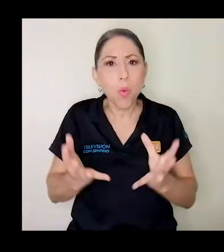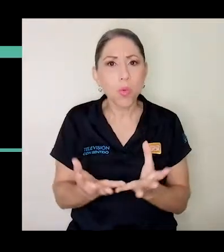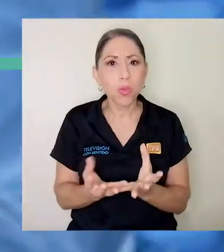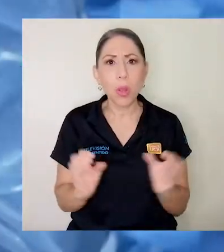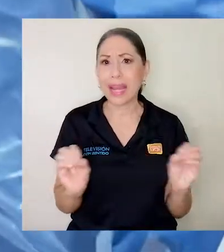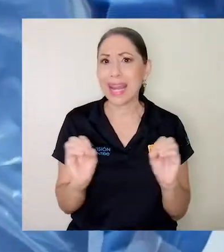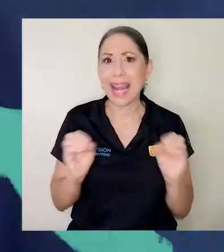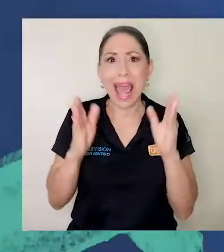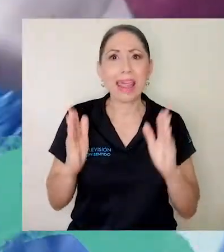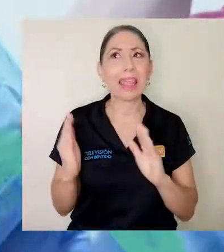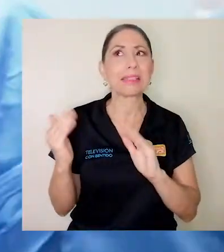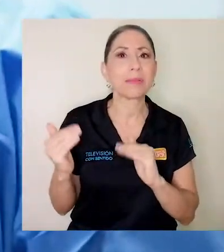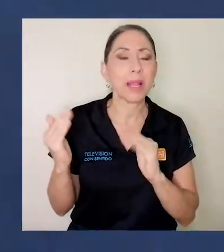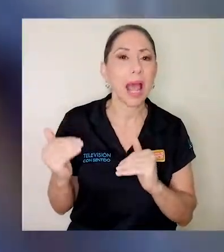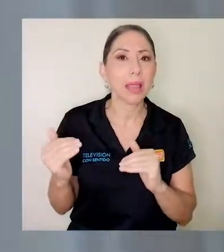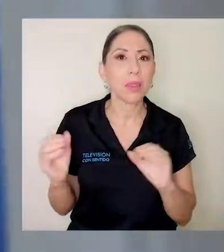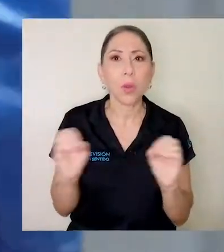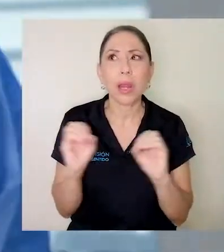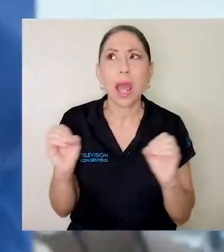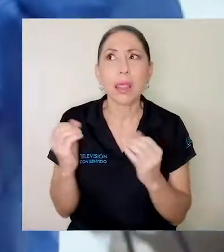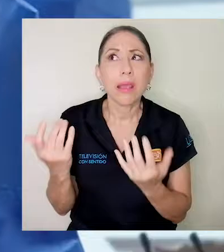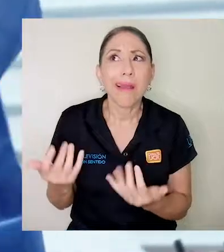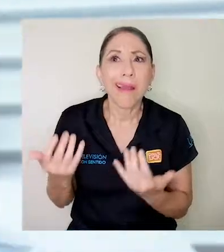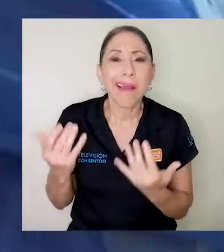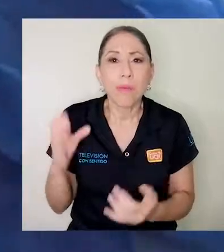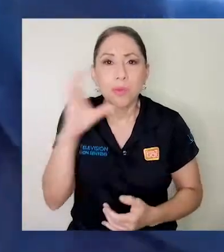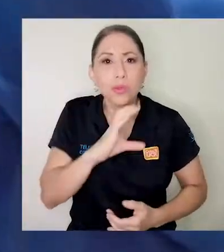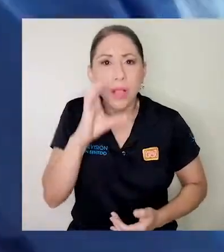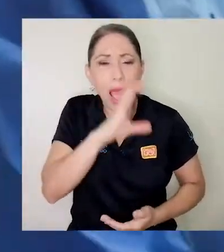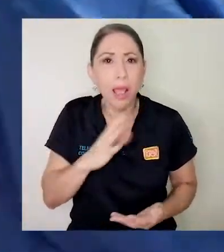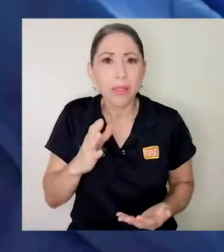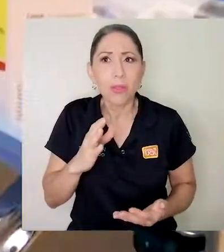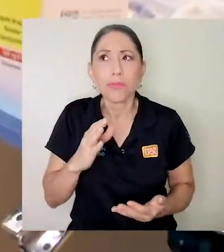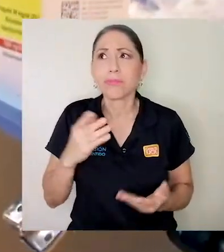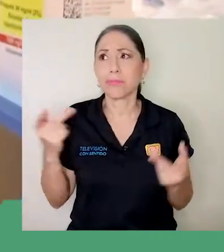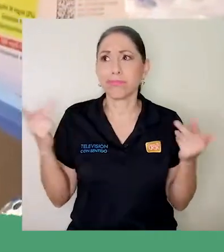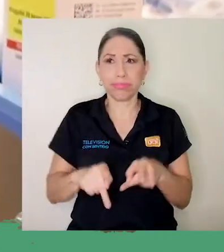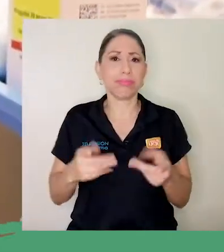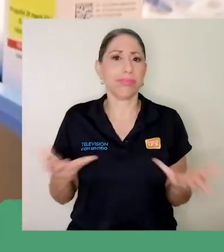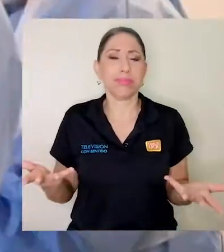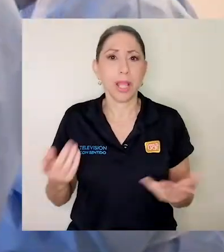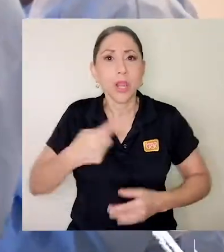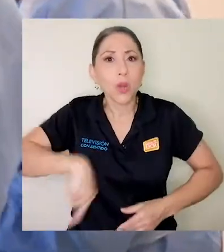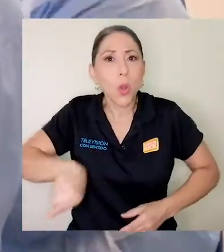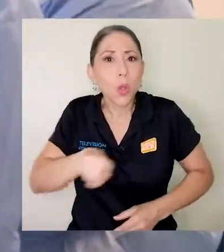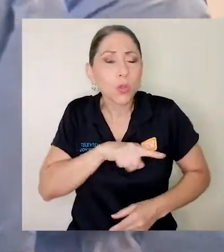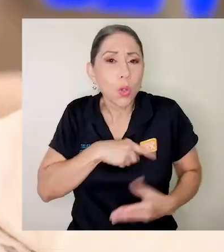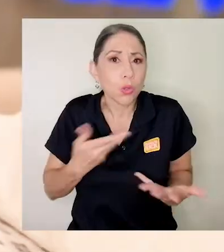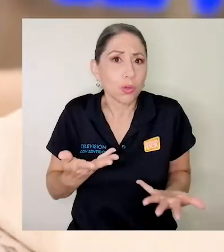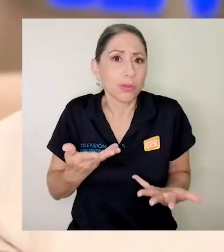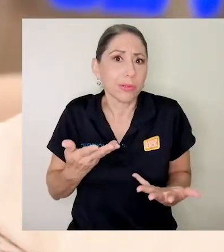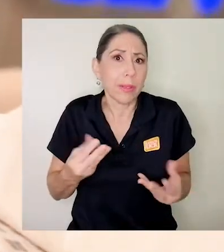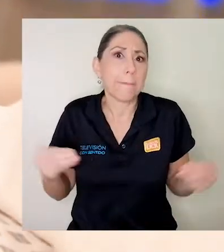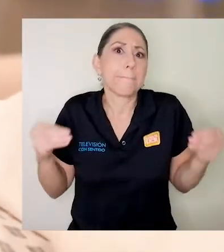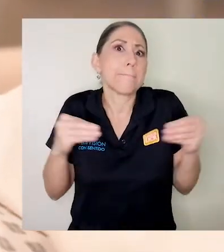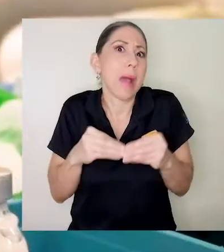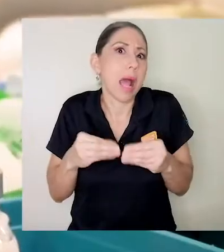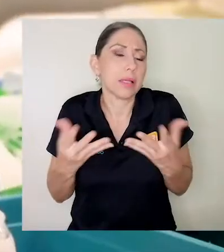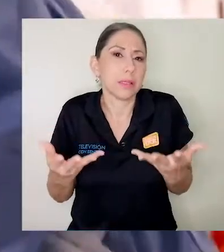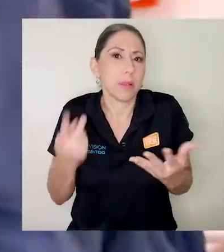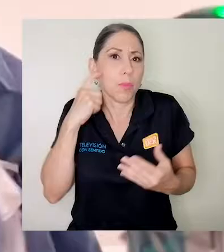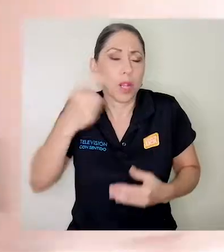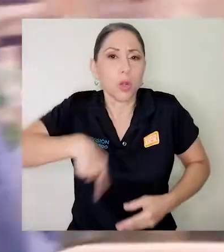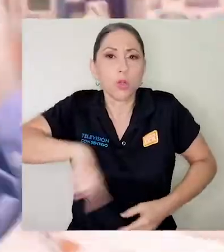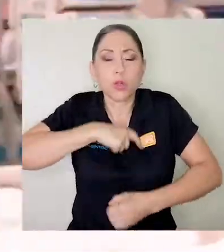mundo, que nadie la está esperando, nadie la anda buscando y no llega. Y nosotros con mucho más razón que estamos en el campo de trabajo, trabajamos con pacientes